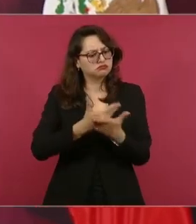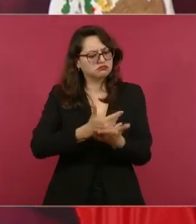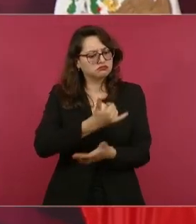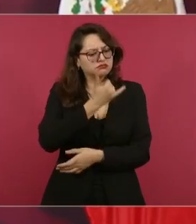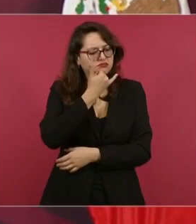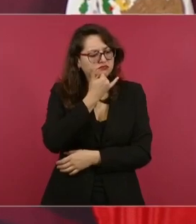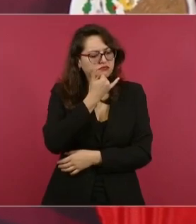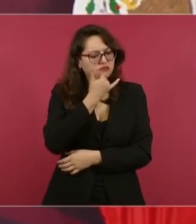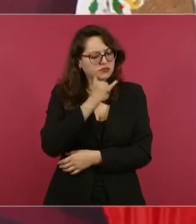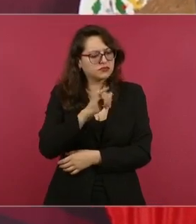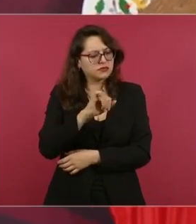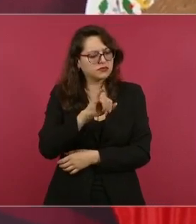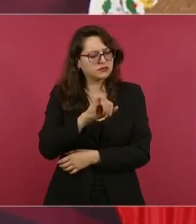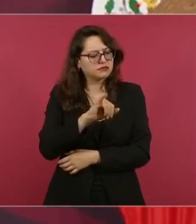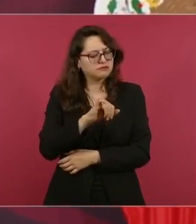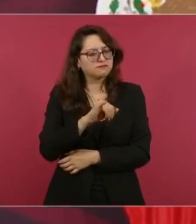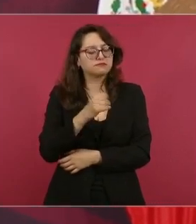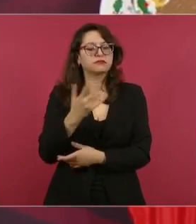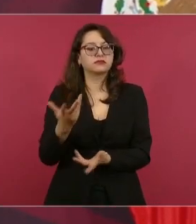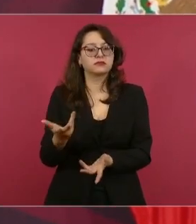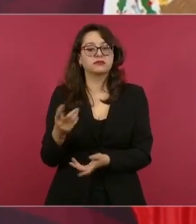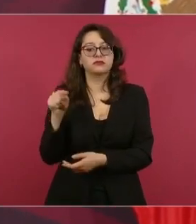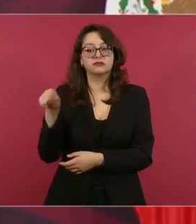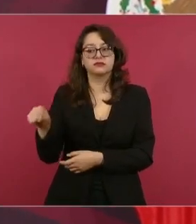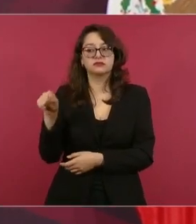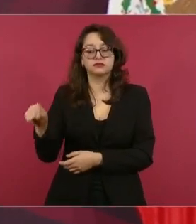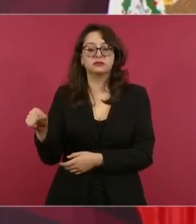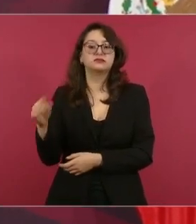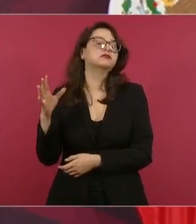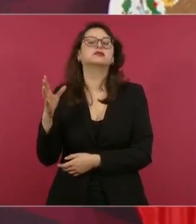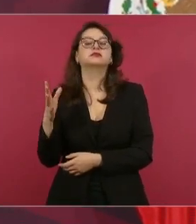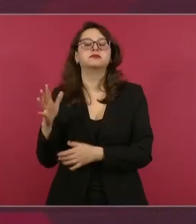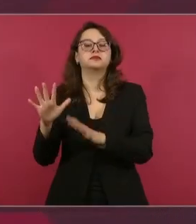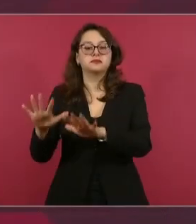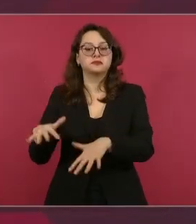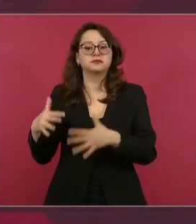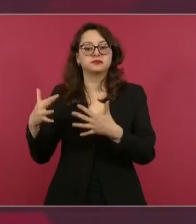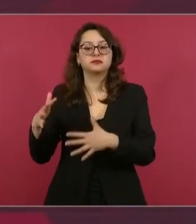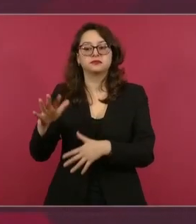y el Congreso de Barcelona